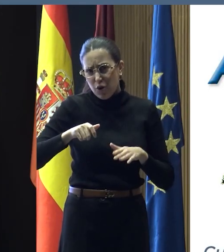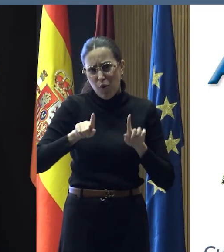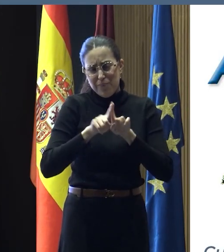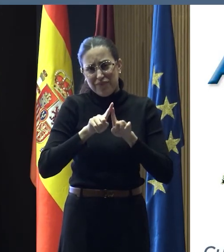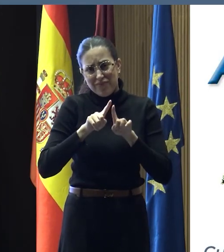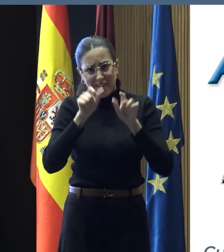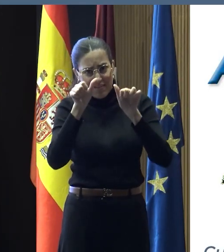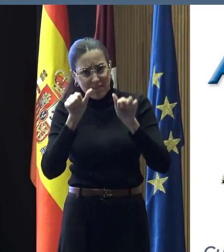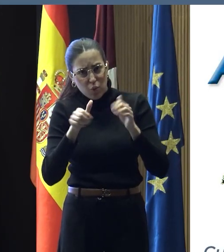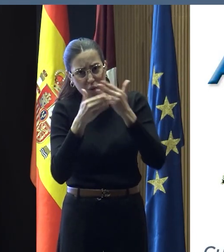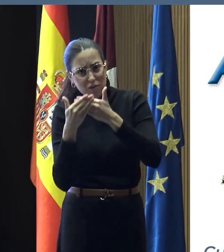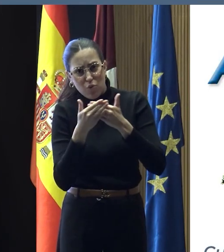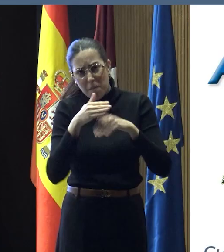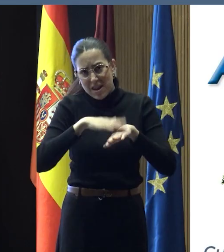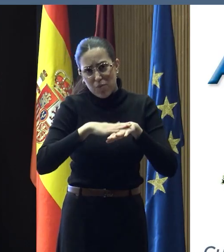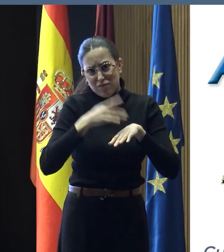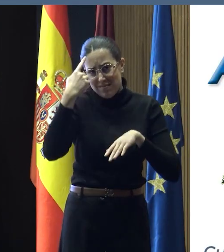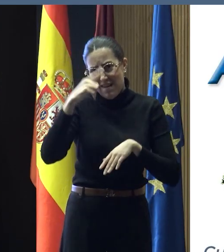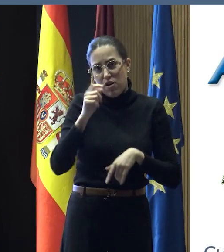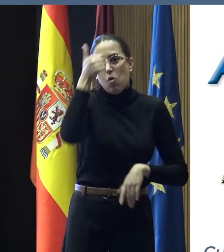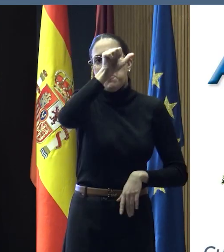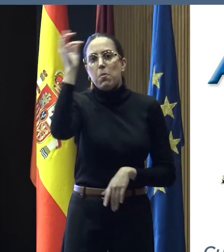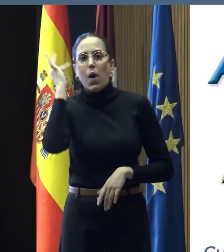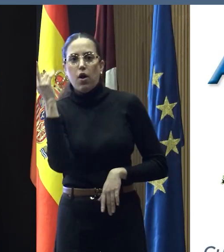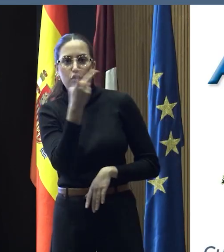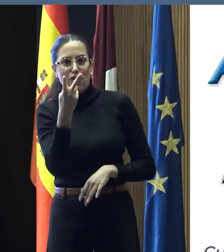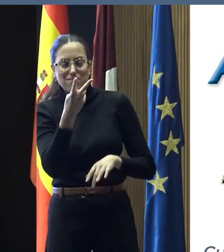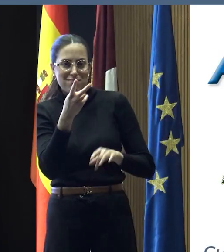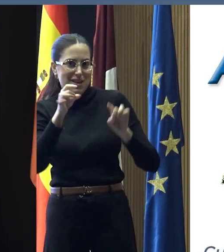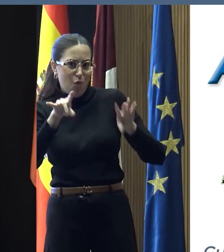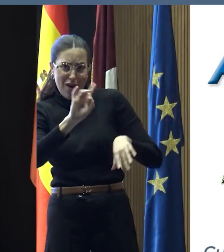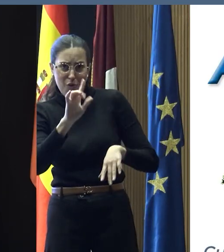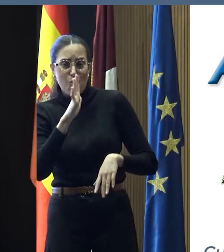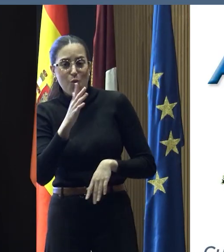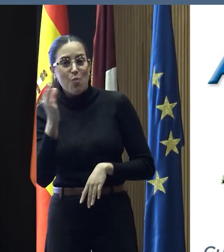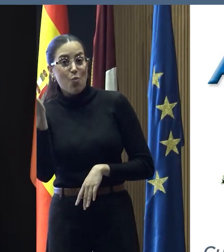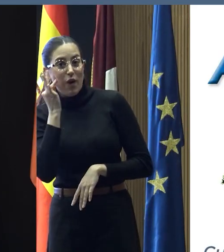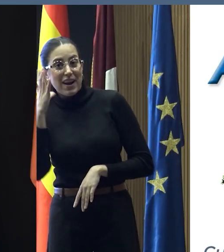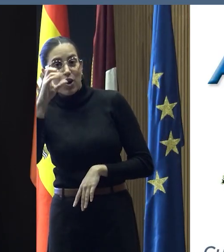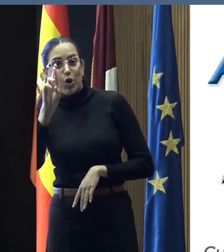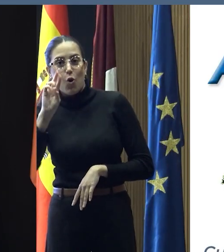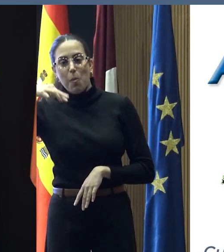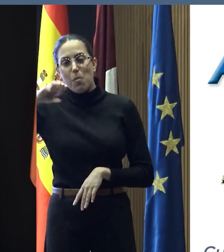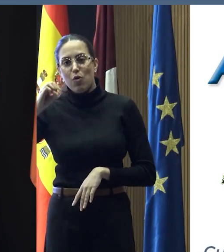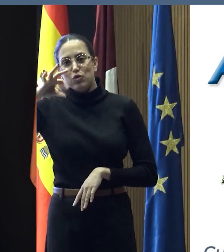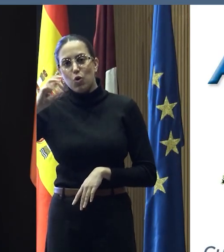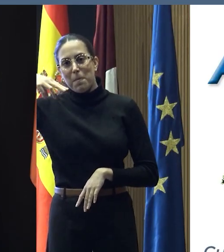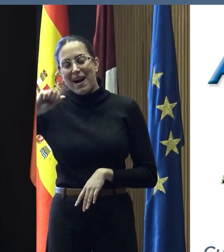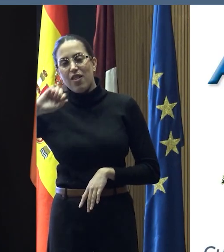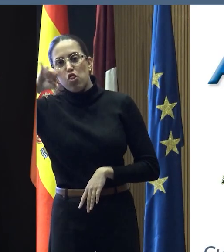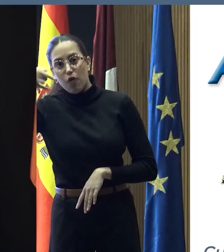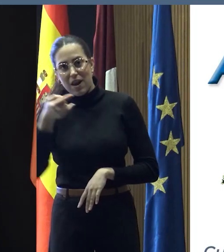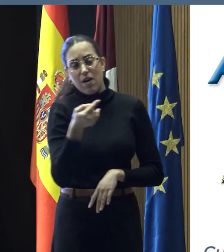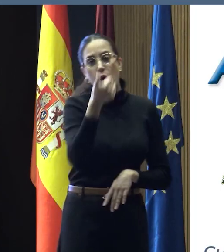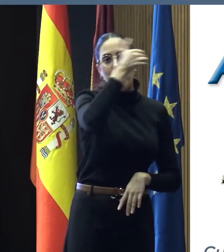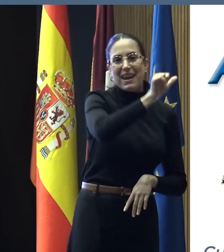no somos iguales en principio, porque las mujeres llevamos un cromosoma 2 veces y el hombre lleva el X y el Y, esto ya debe